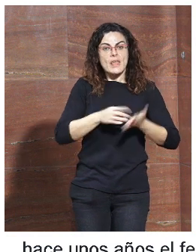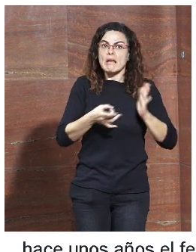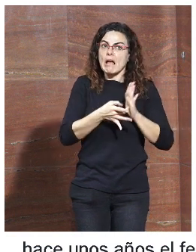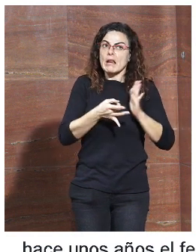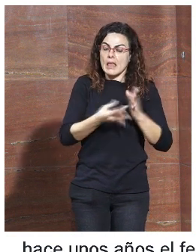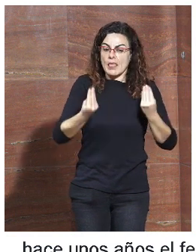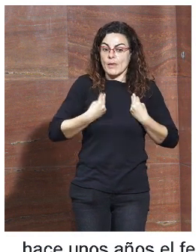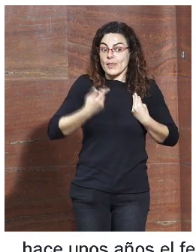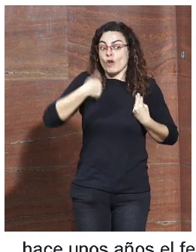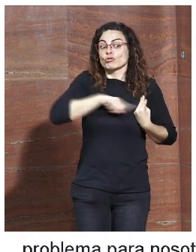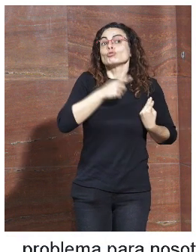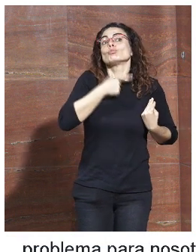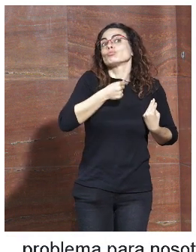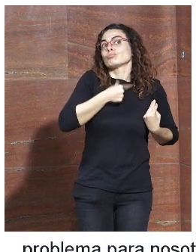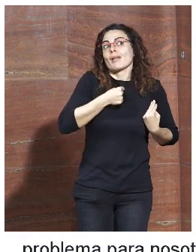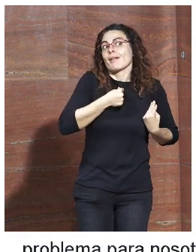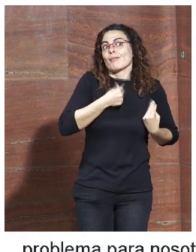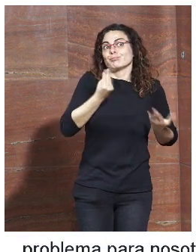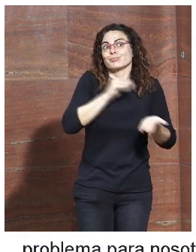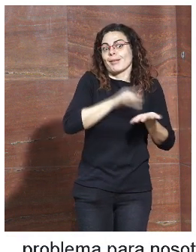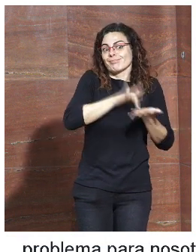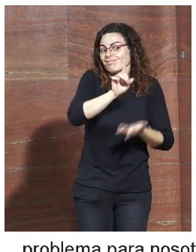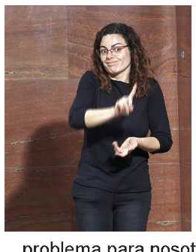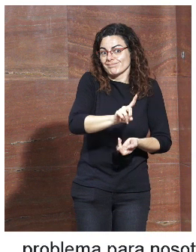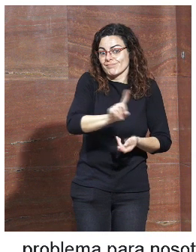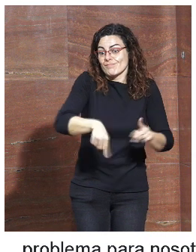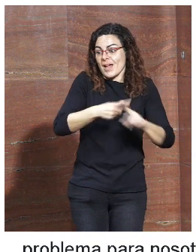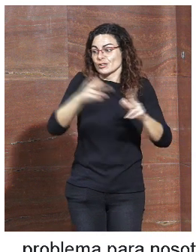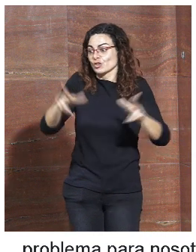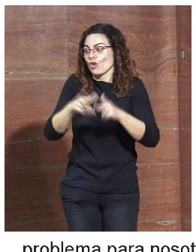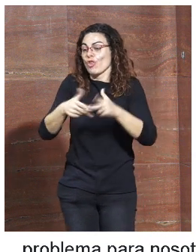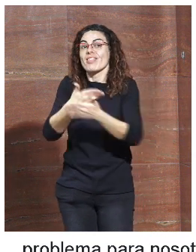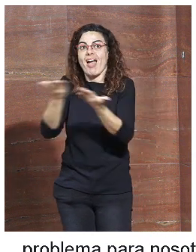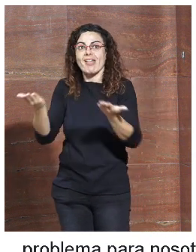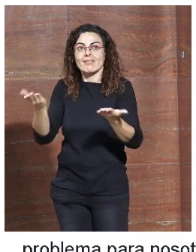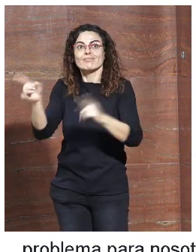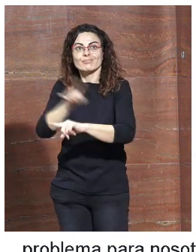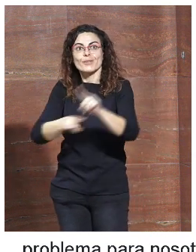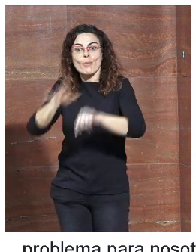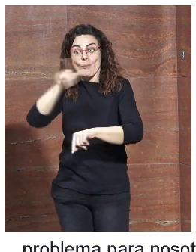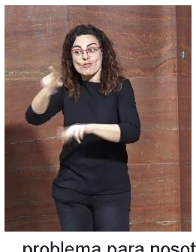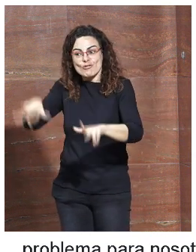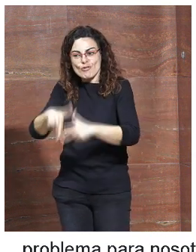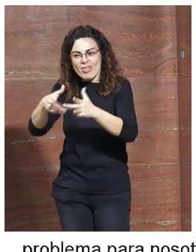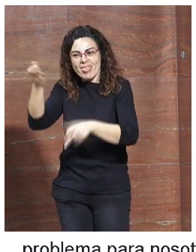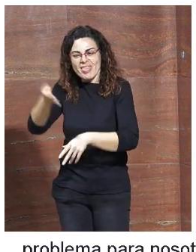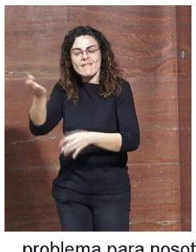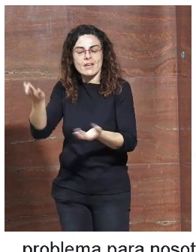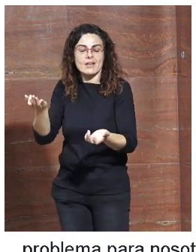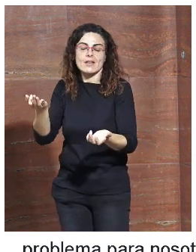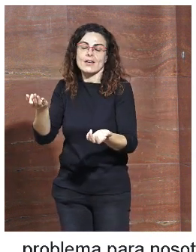de vida que quisiéramos, y para la sociedad que tiene que construir